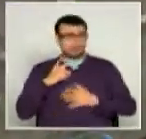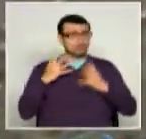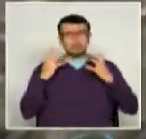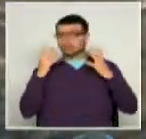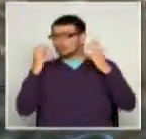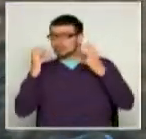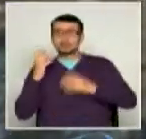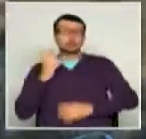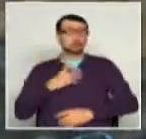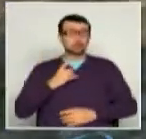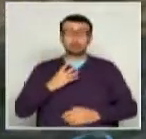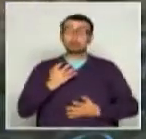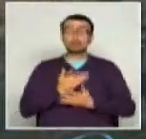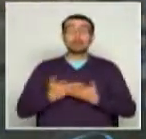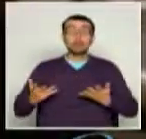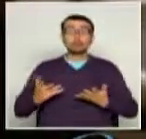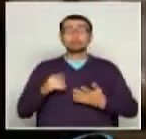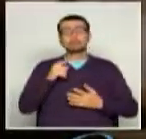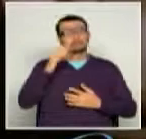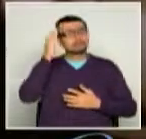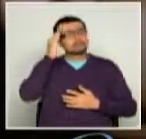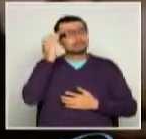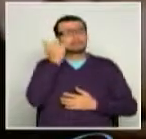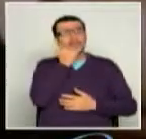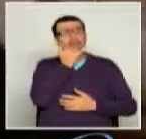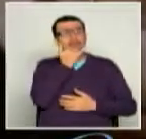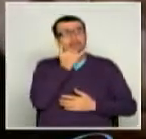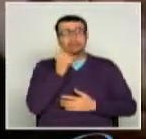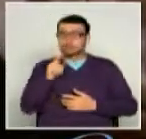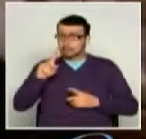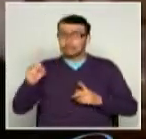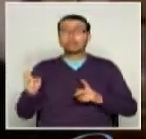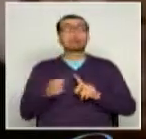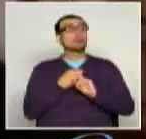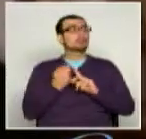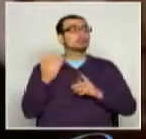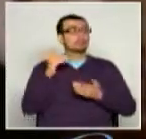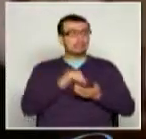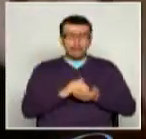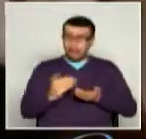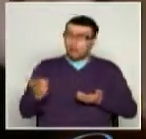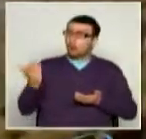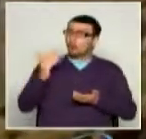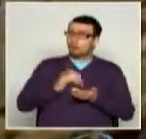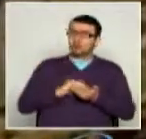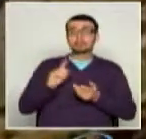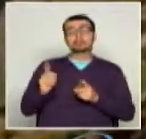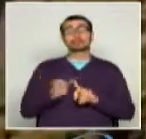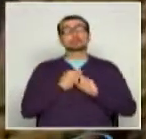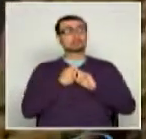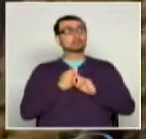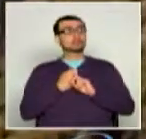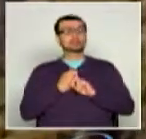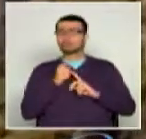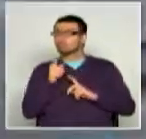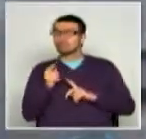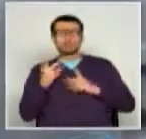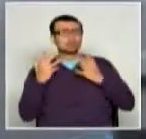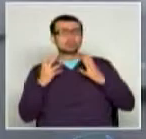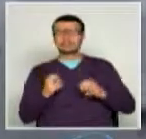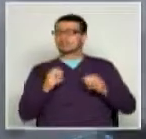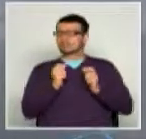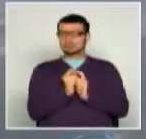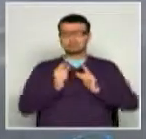desesperación y dolor, ¿sabes qué? Lo vas a encontrar una y otra vez. Si no queremos más